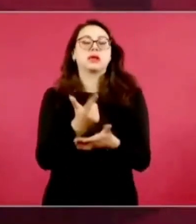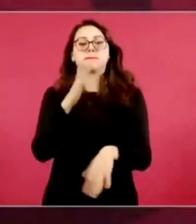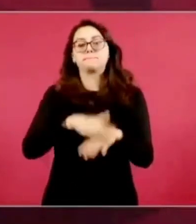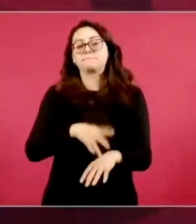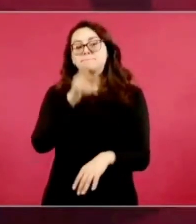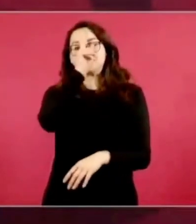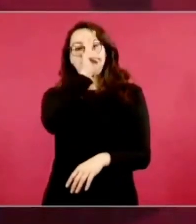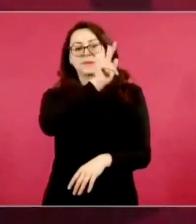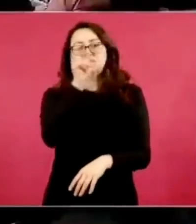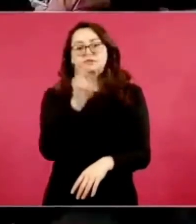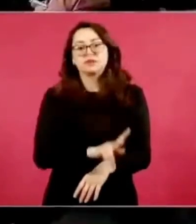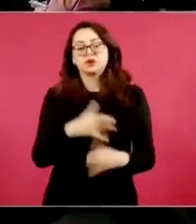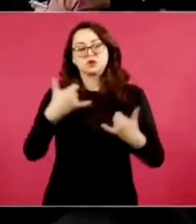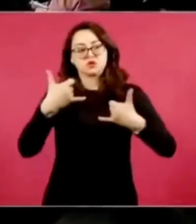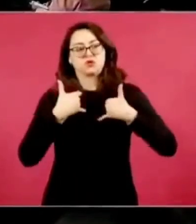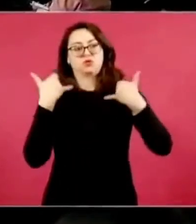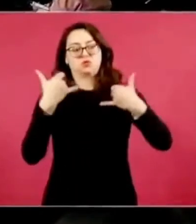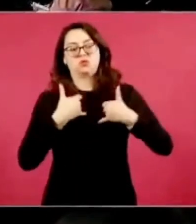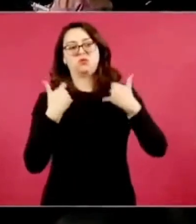el abandono a los jóvenes,